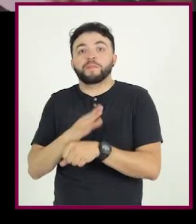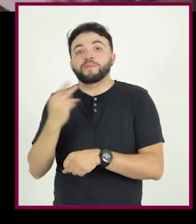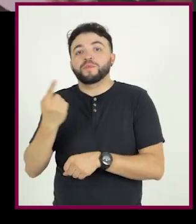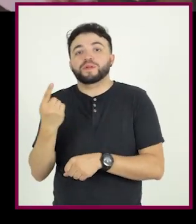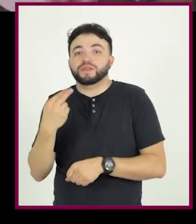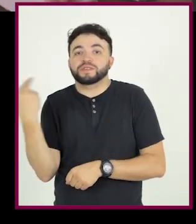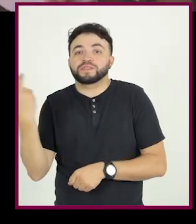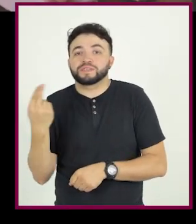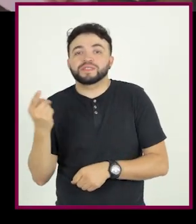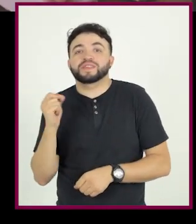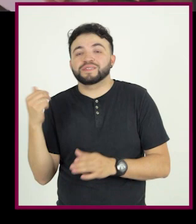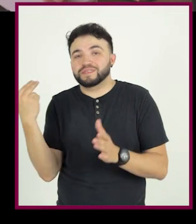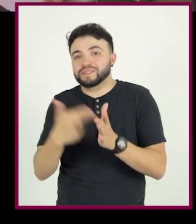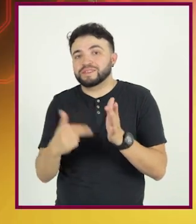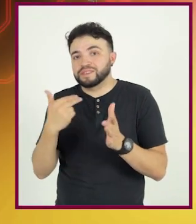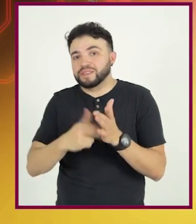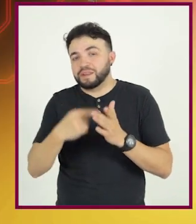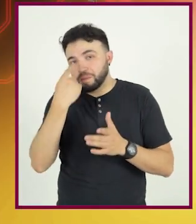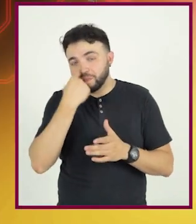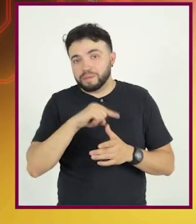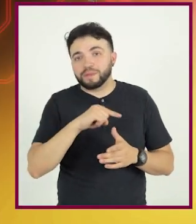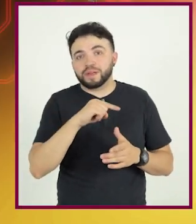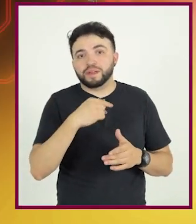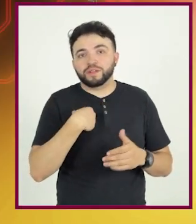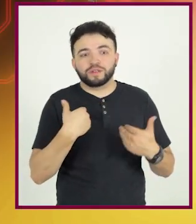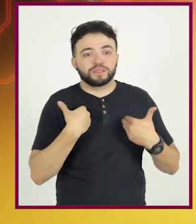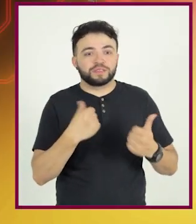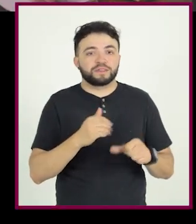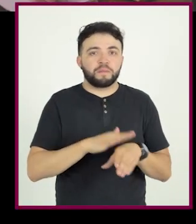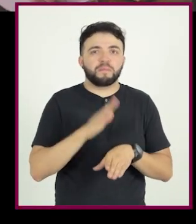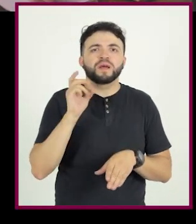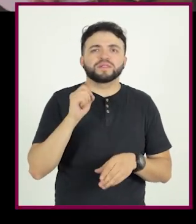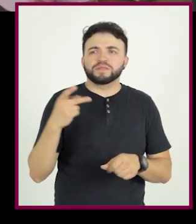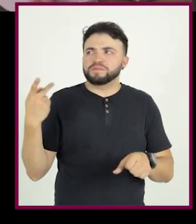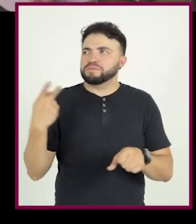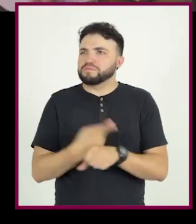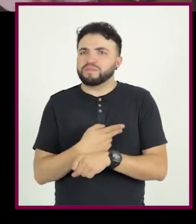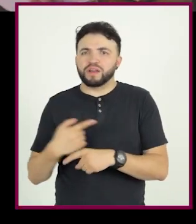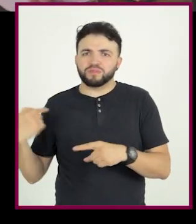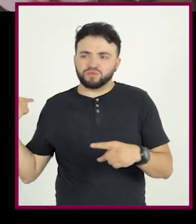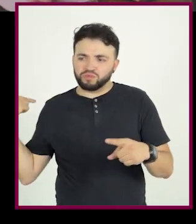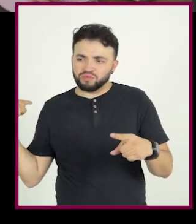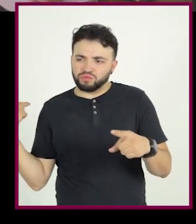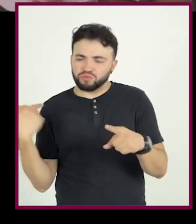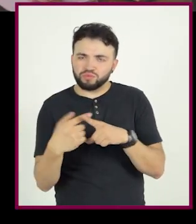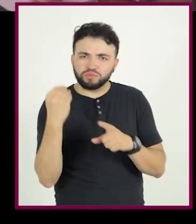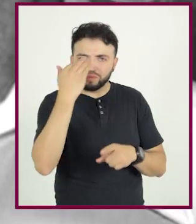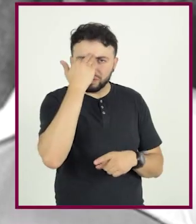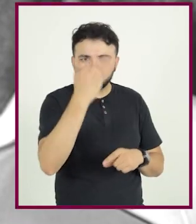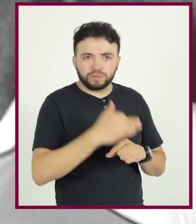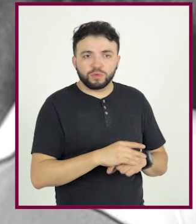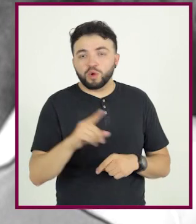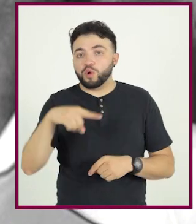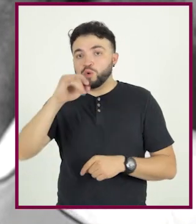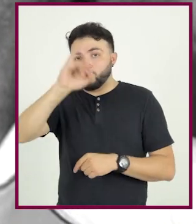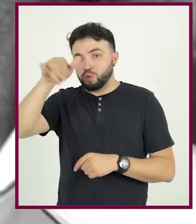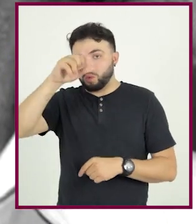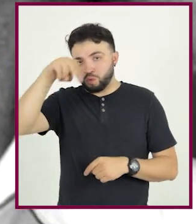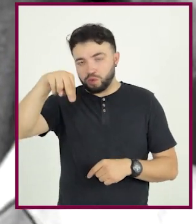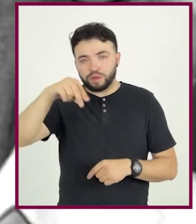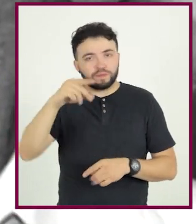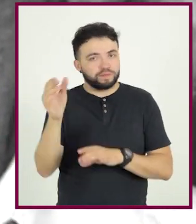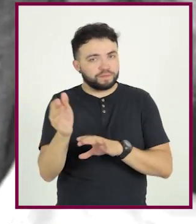lograrlo, porque carece de las herramientas para entender las causas que aparecen en periodos largos. Y Juan